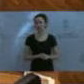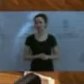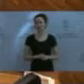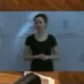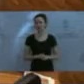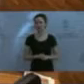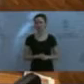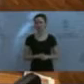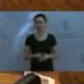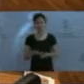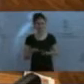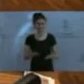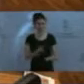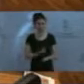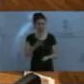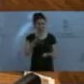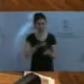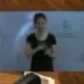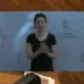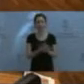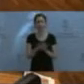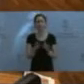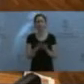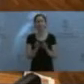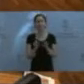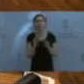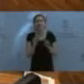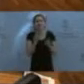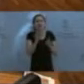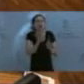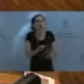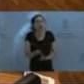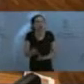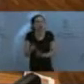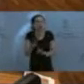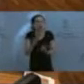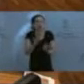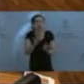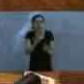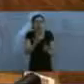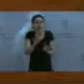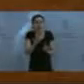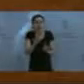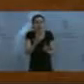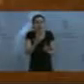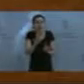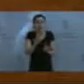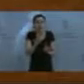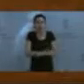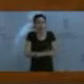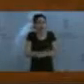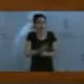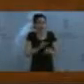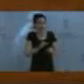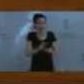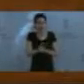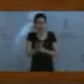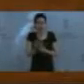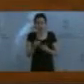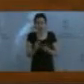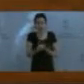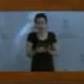Y, claro, cuando hablamos de camelos, yo tengo que calificar de camelo quien gobierna y no remite proyectos de